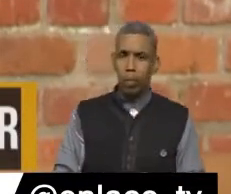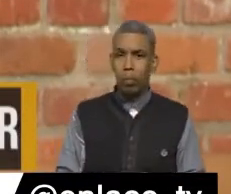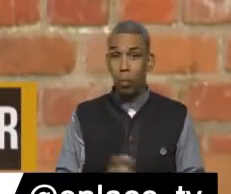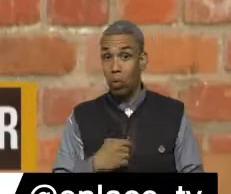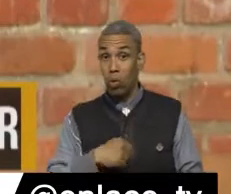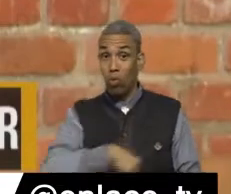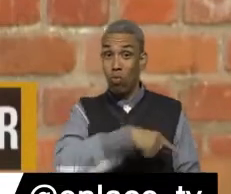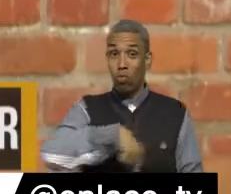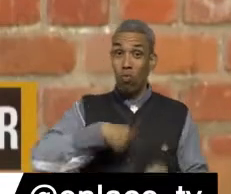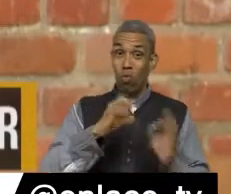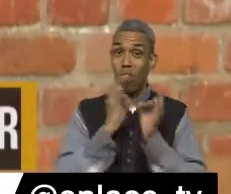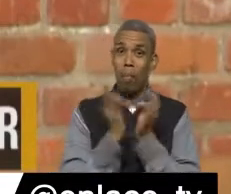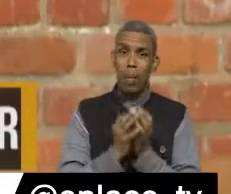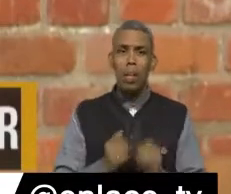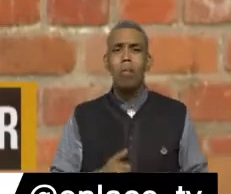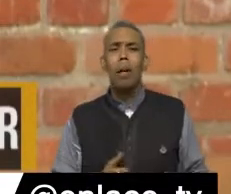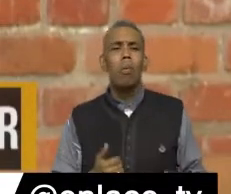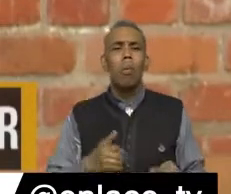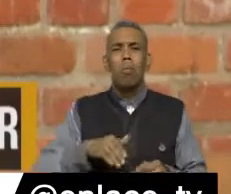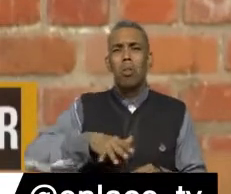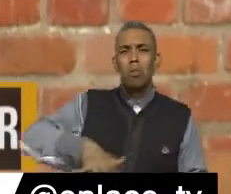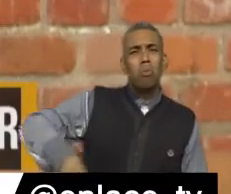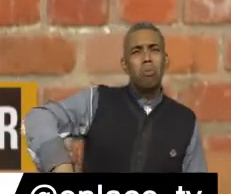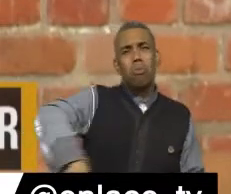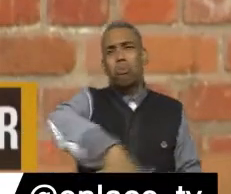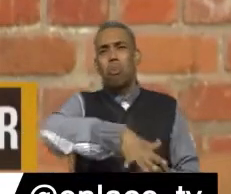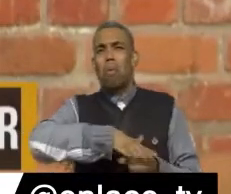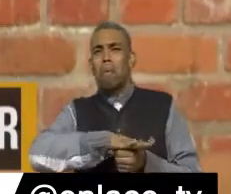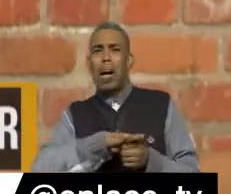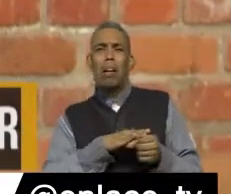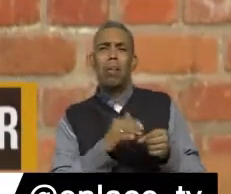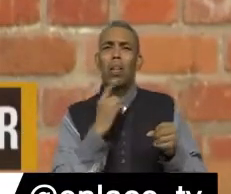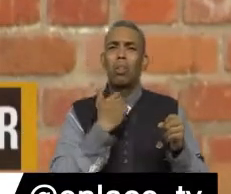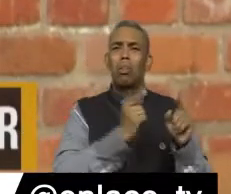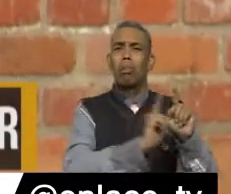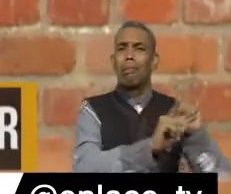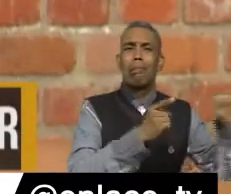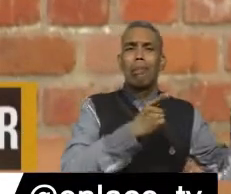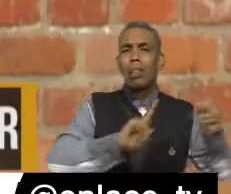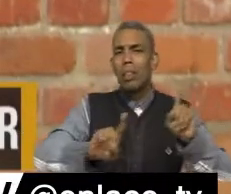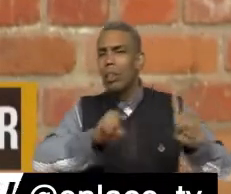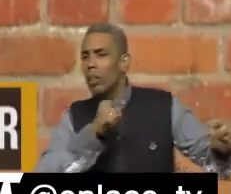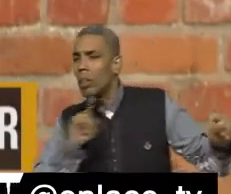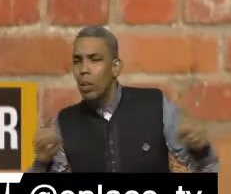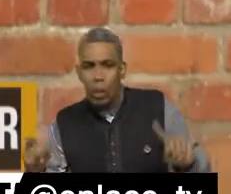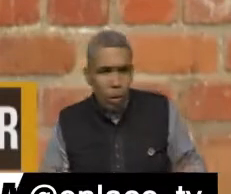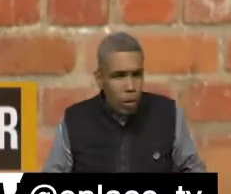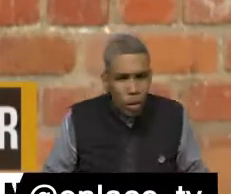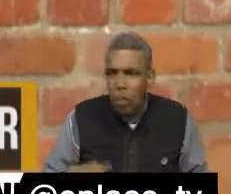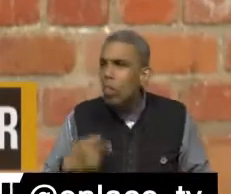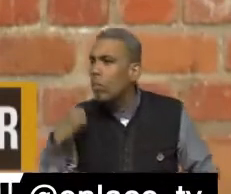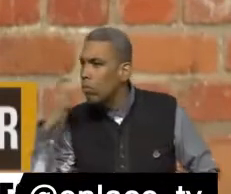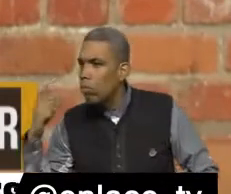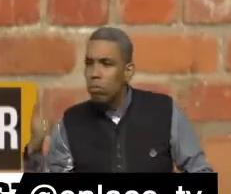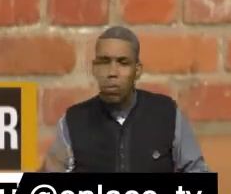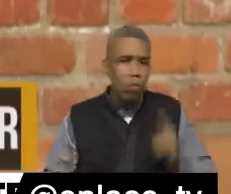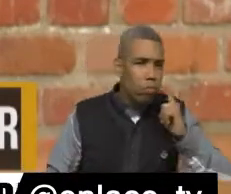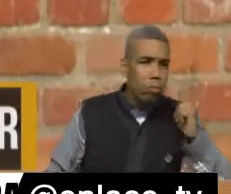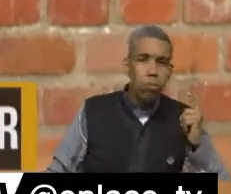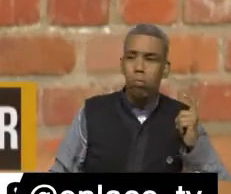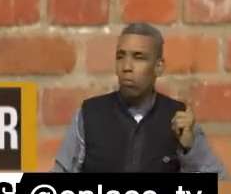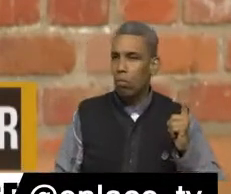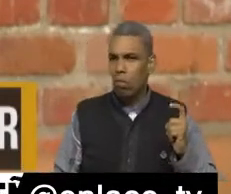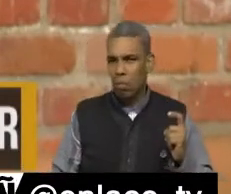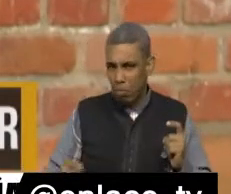nosotros hicimos un recorrido por nororiente, suroriente, algunas zonas de la ciudad, a ver, pero no vimos ni una patrulla de la policía, la